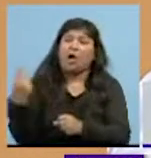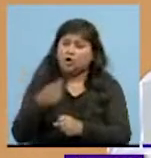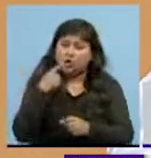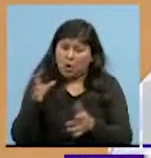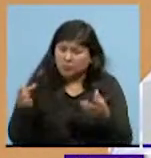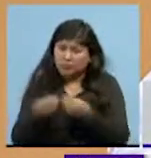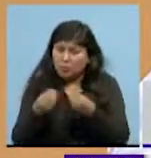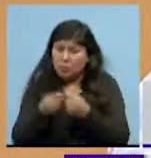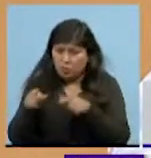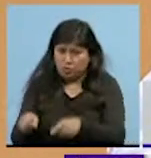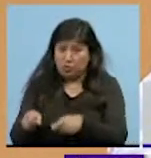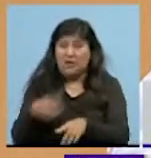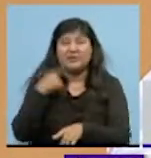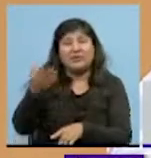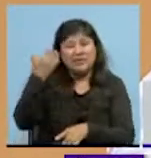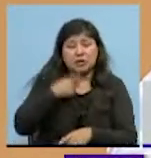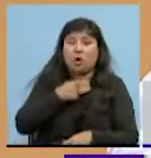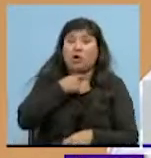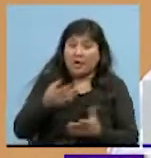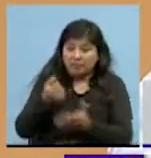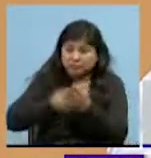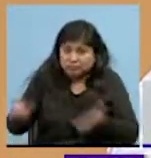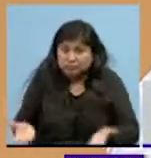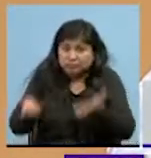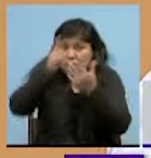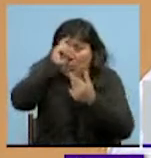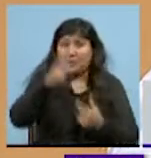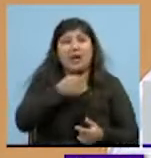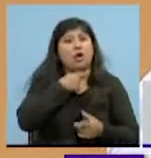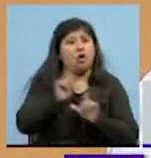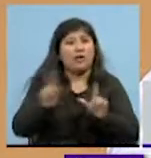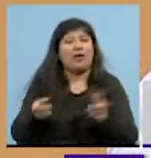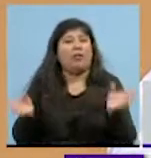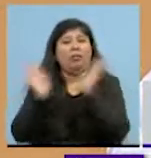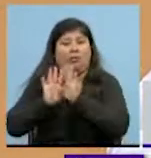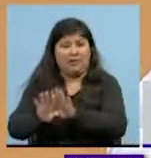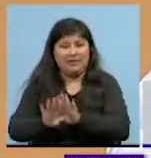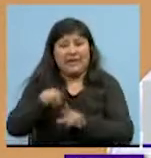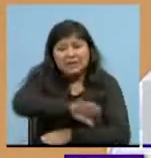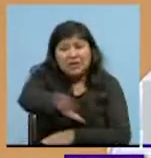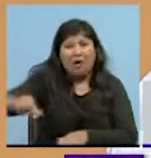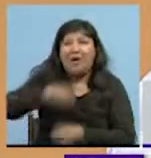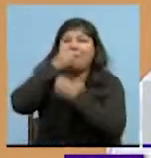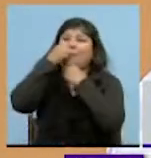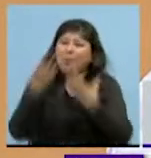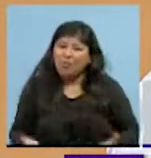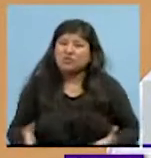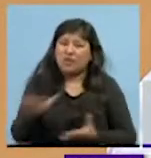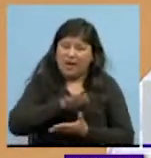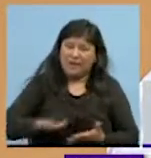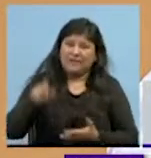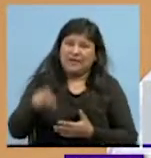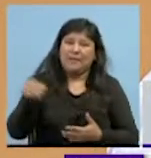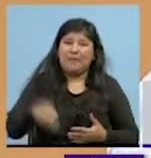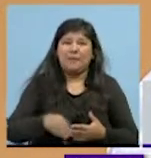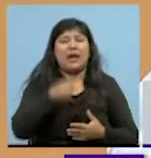se cierre ese hospital. Es de tanta utilidad para esa zona tan hermosa como es Maimará, una de las mejores de la quebrada.